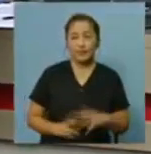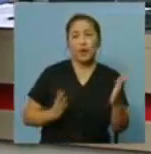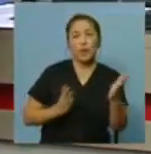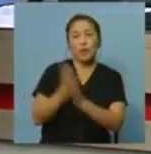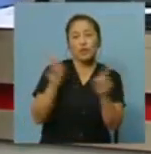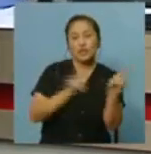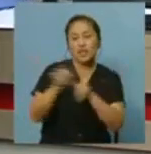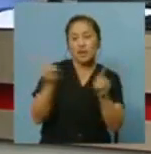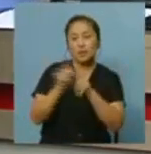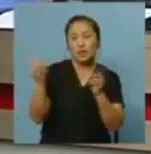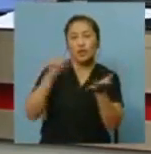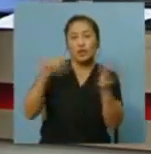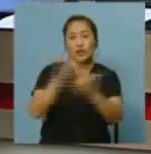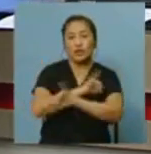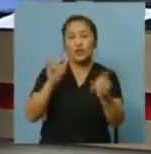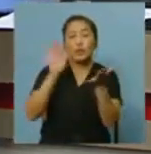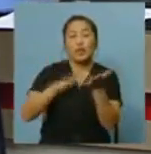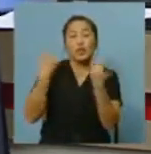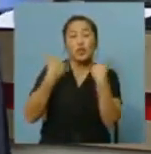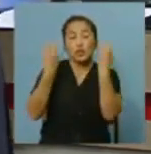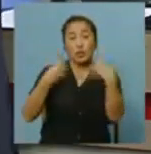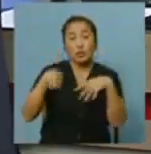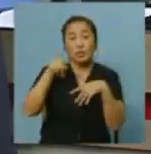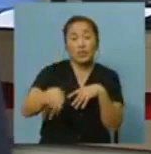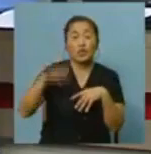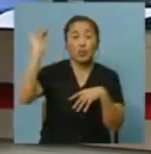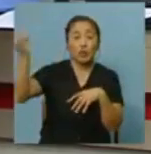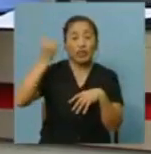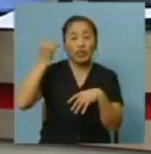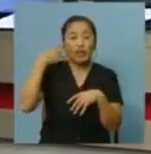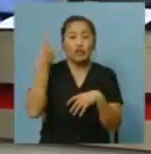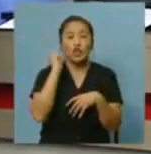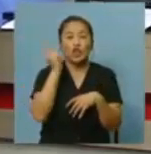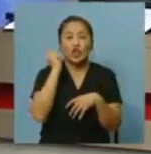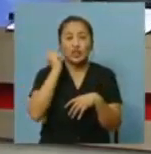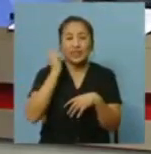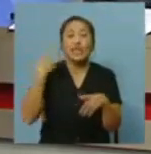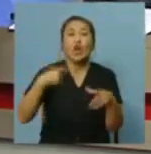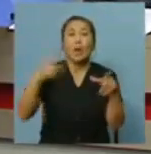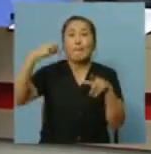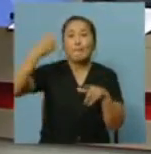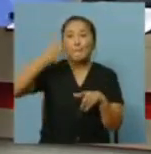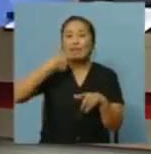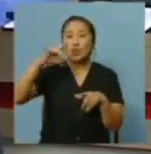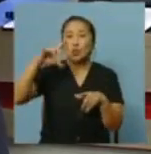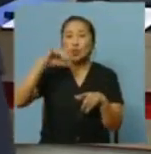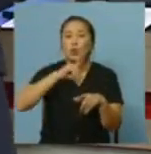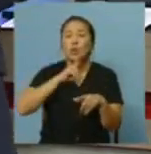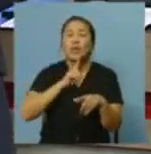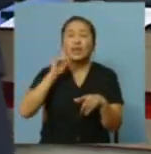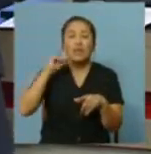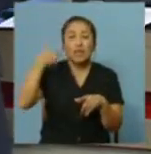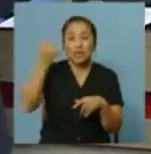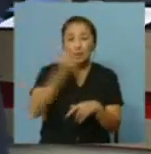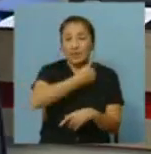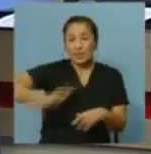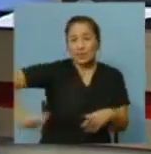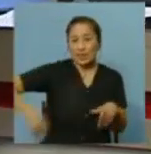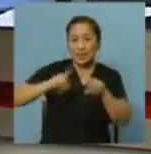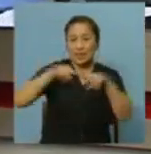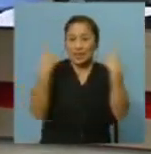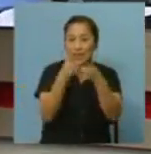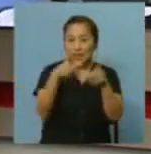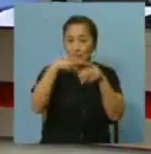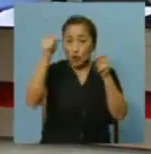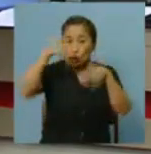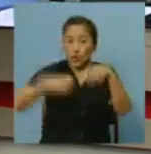vamos rápidamente con la información porque ya estamos comunicados telefónicamente con el doctor Pedro Pascutini, presidente de la Cámara del Tabaco de Jujuy. Esta